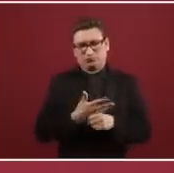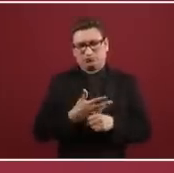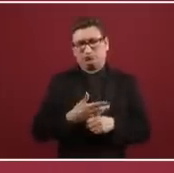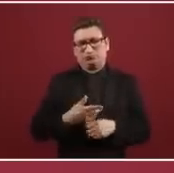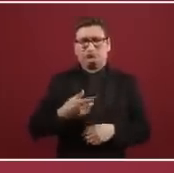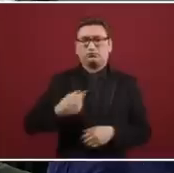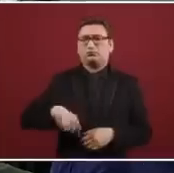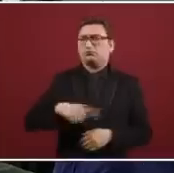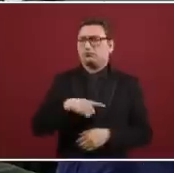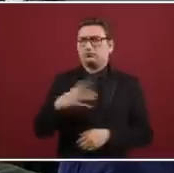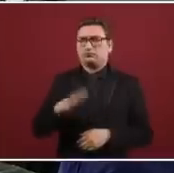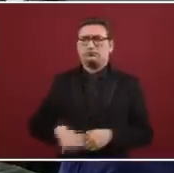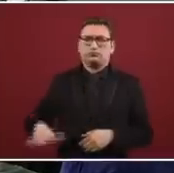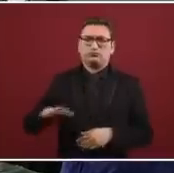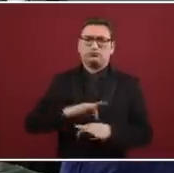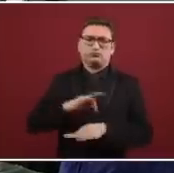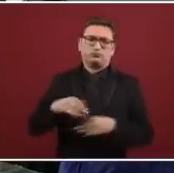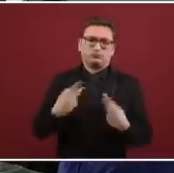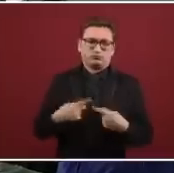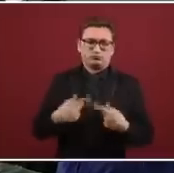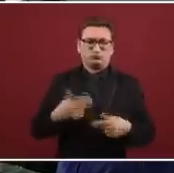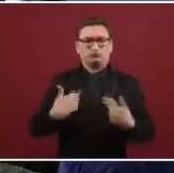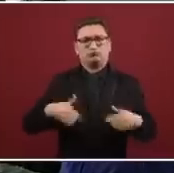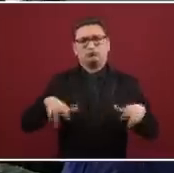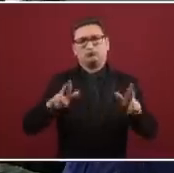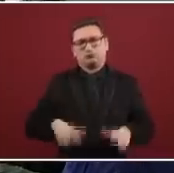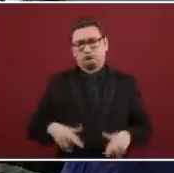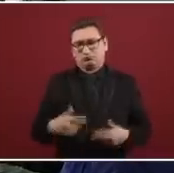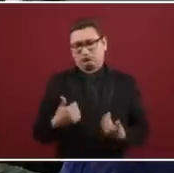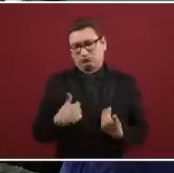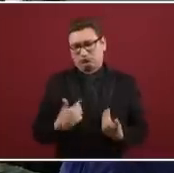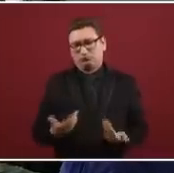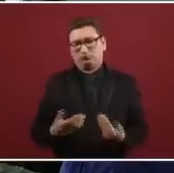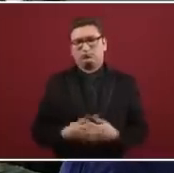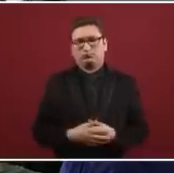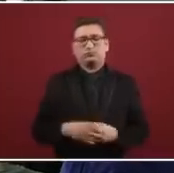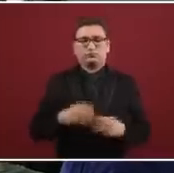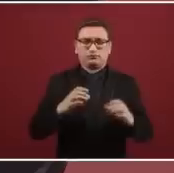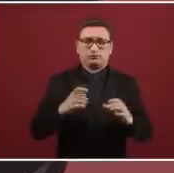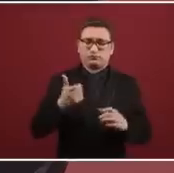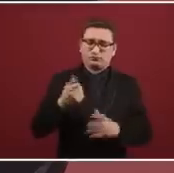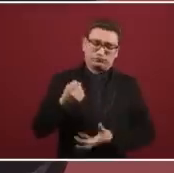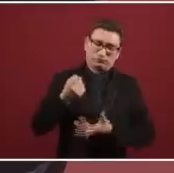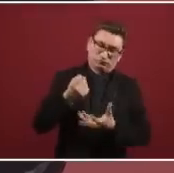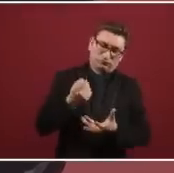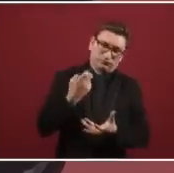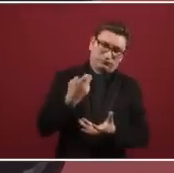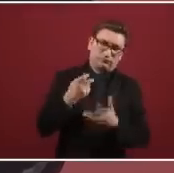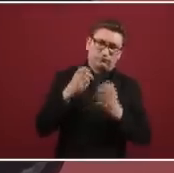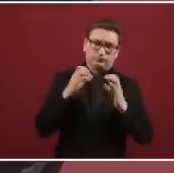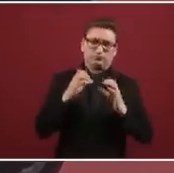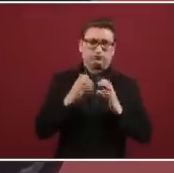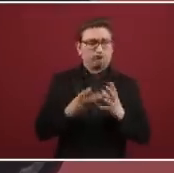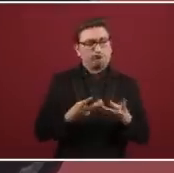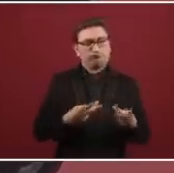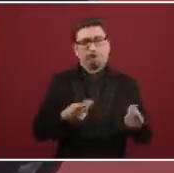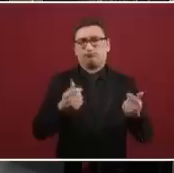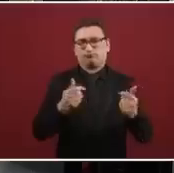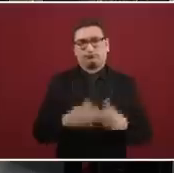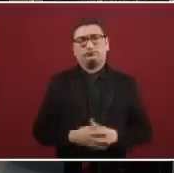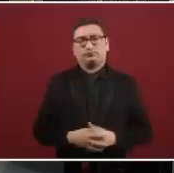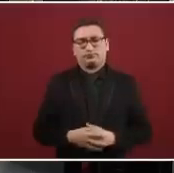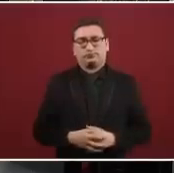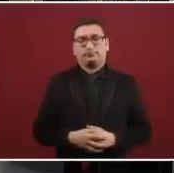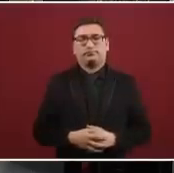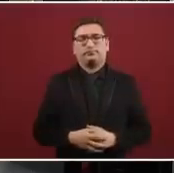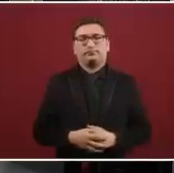representar a los ciudadanos y cuidar el presupuesto, que no